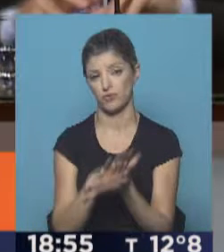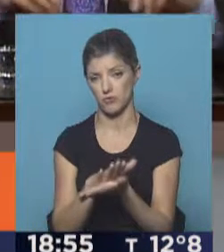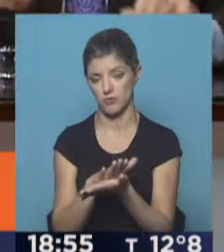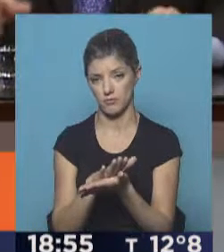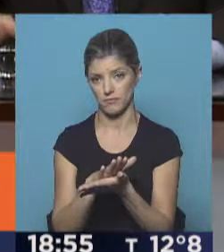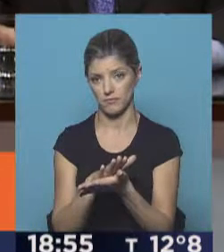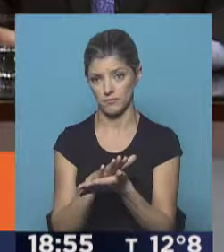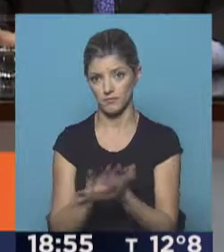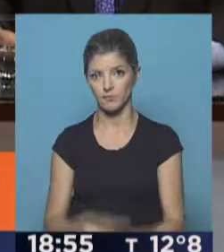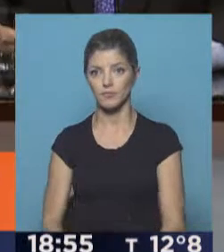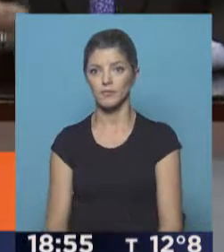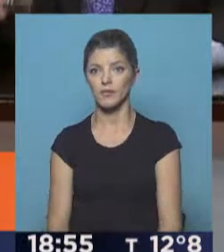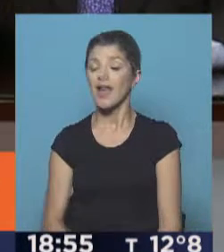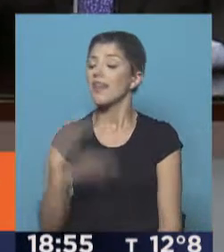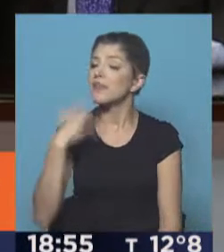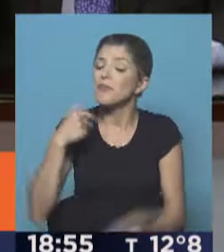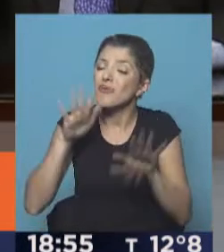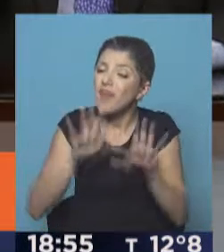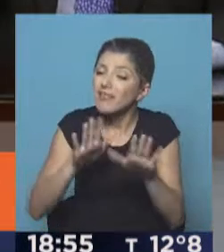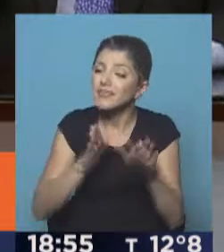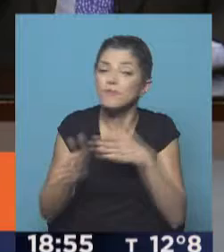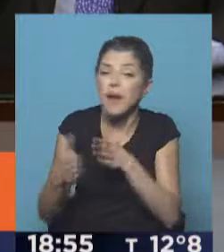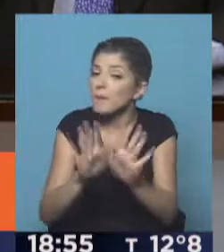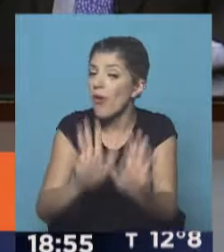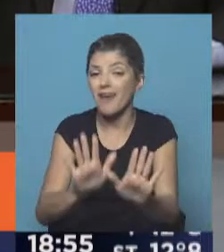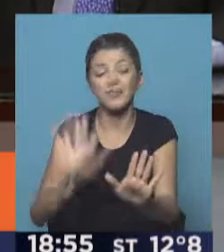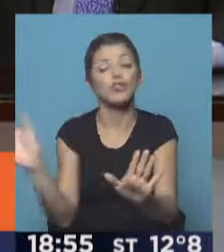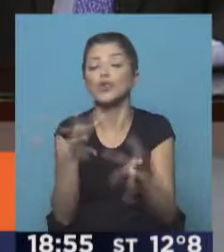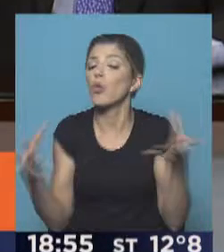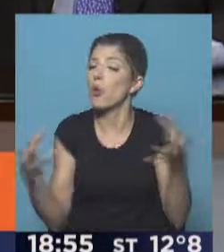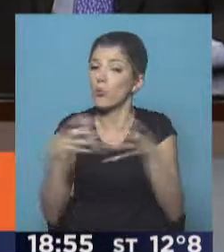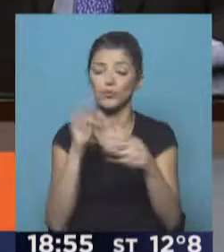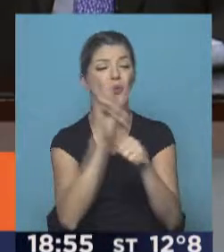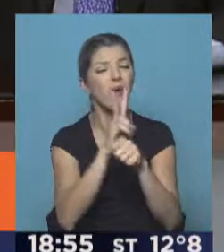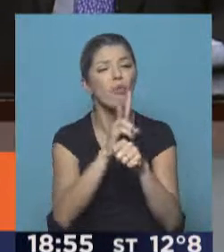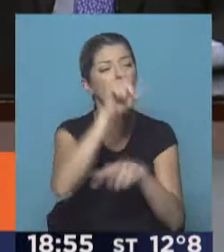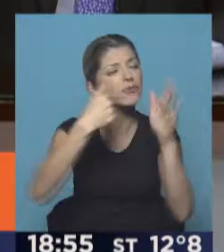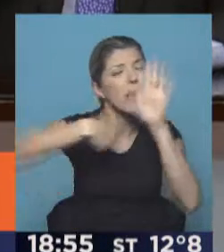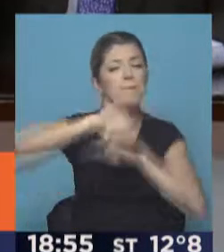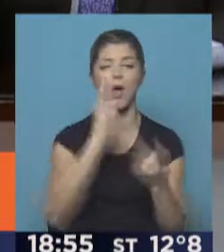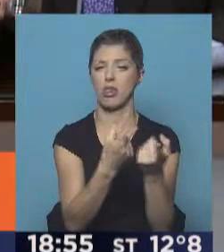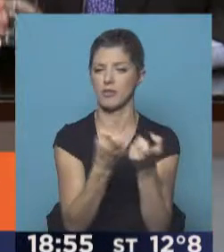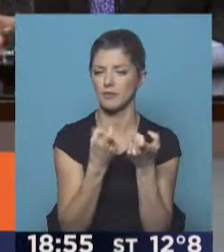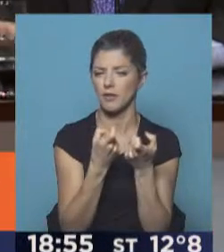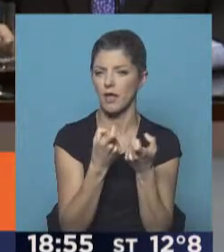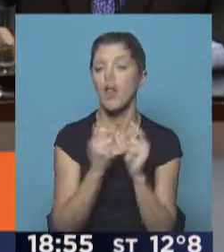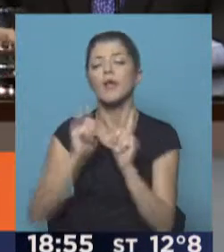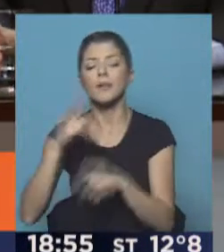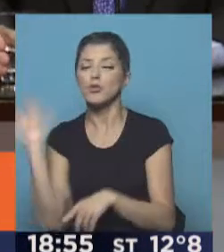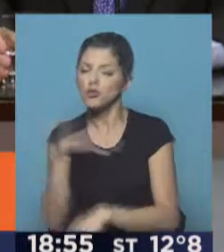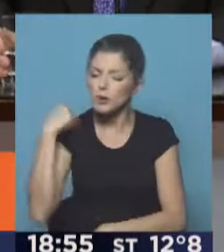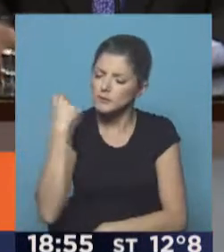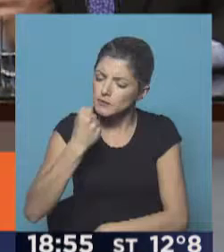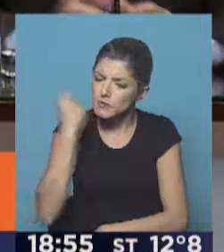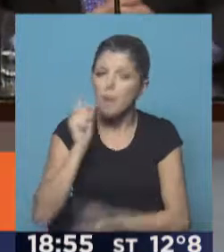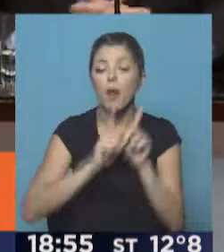camino lo tenemos que ir recorriendo juntos, cuidando a los más débiles, poniendo todo el esfuerzo para corregir aquellas